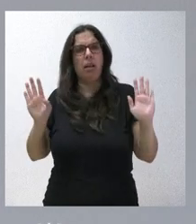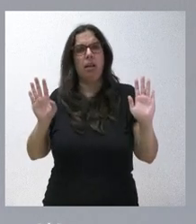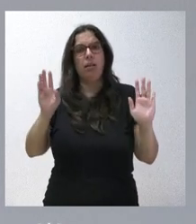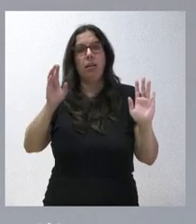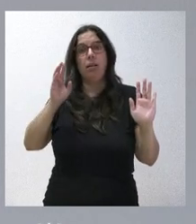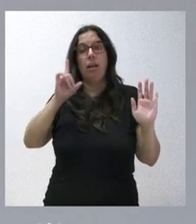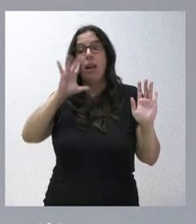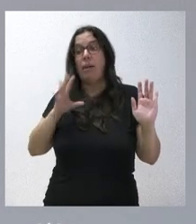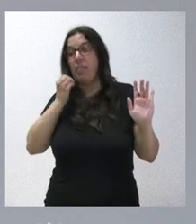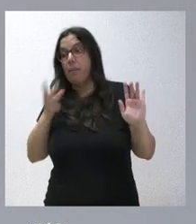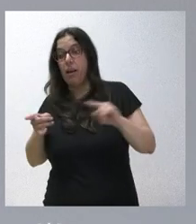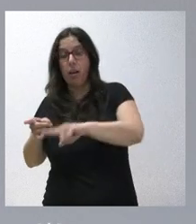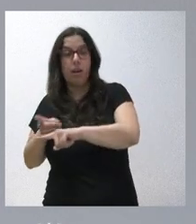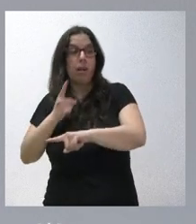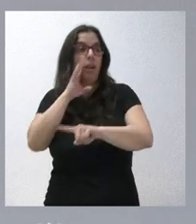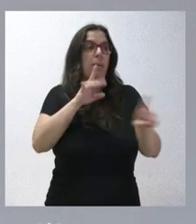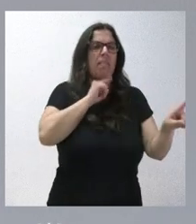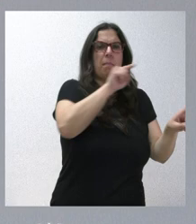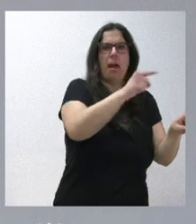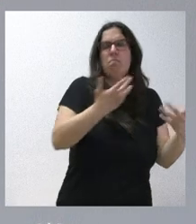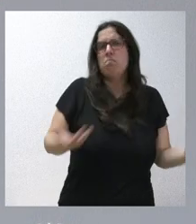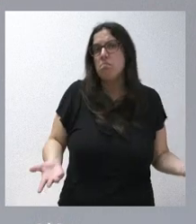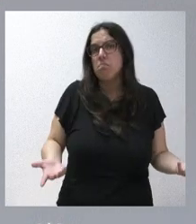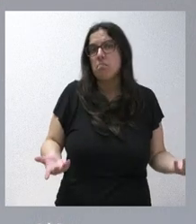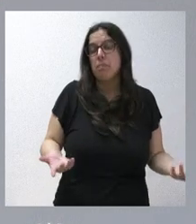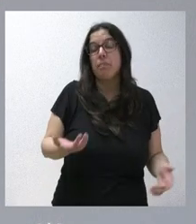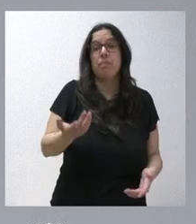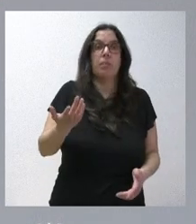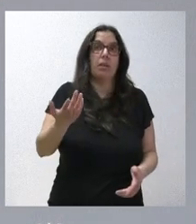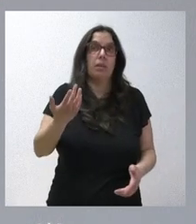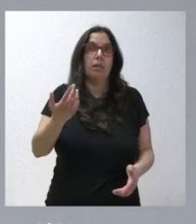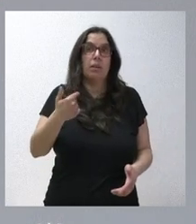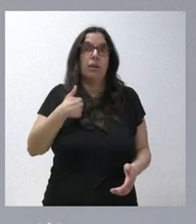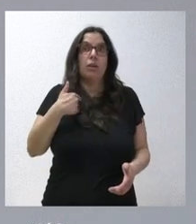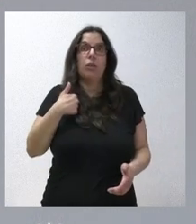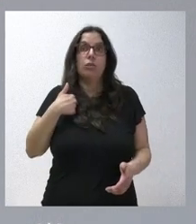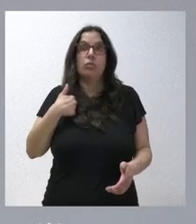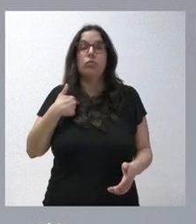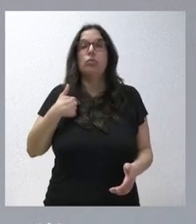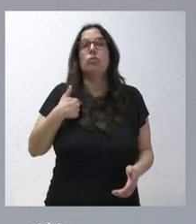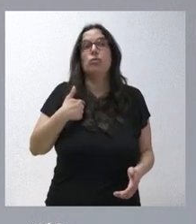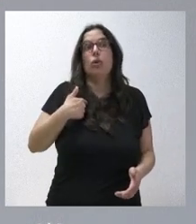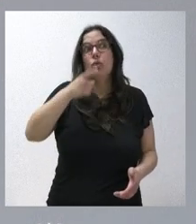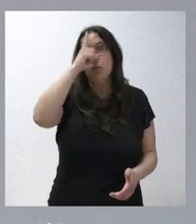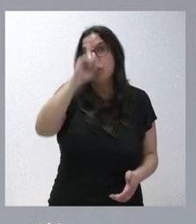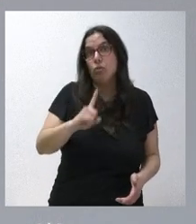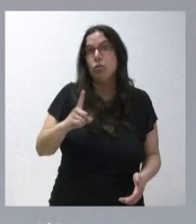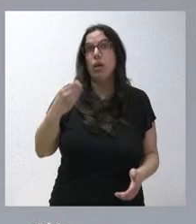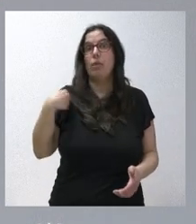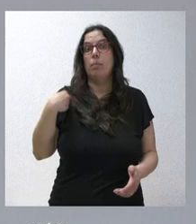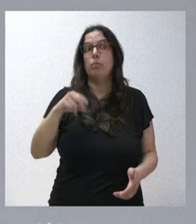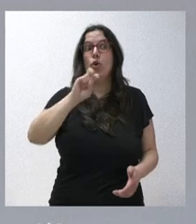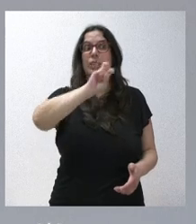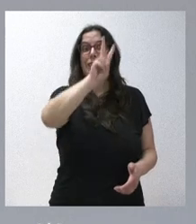quiero imaginar No sé qué pasaría porque como comprenderá no tengo esa edad aunque ya voy para mayor en la Segunda